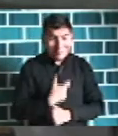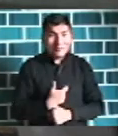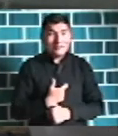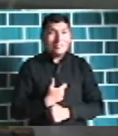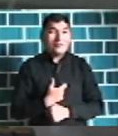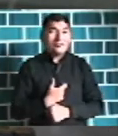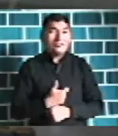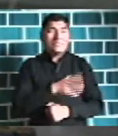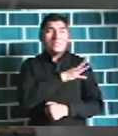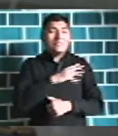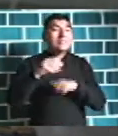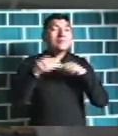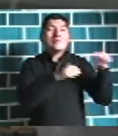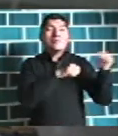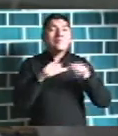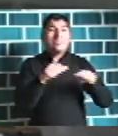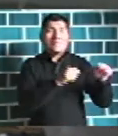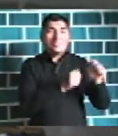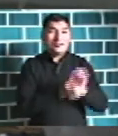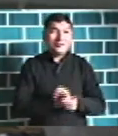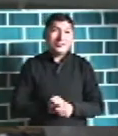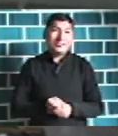díaz tú